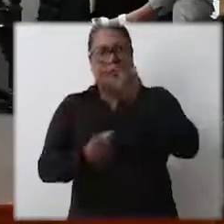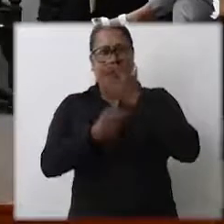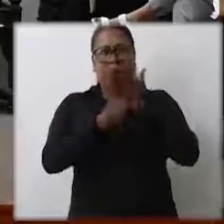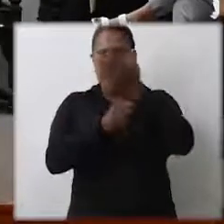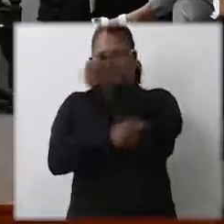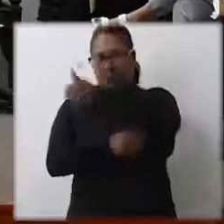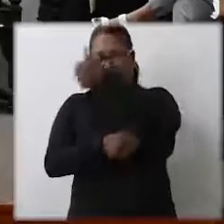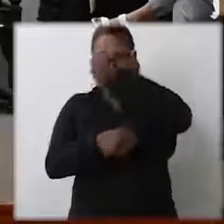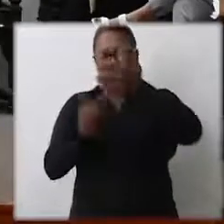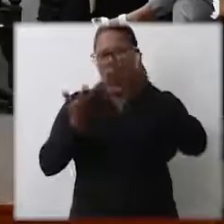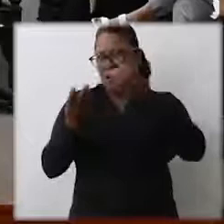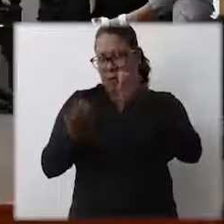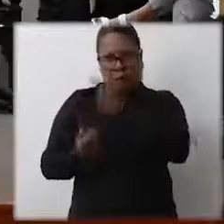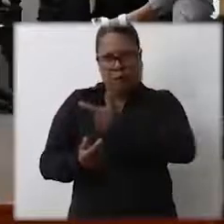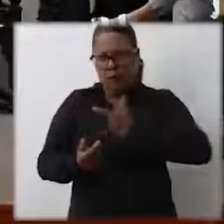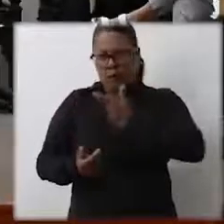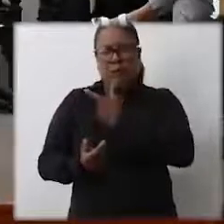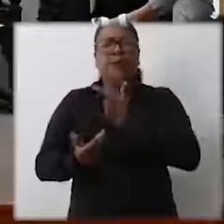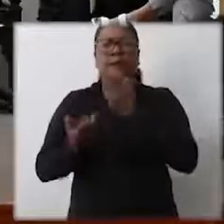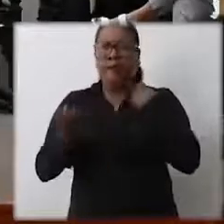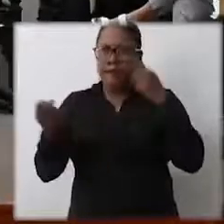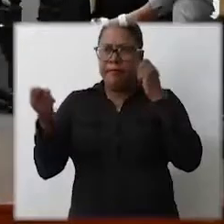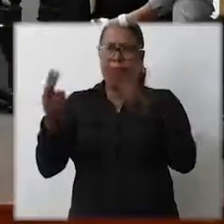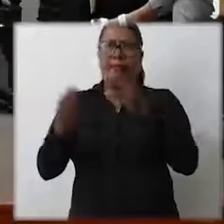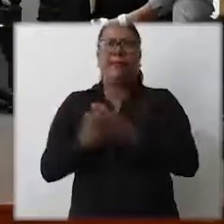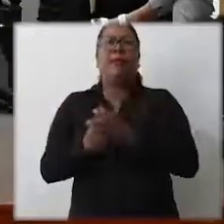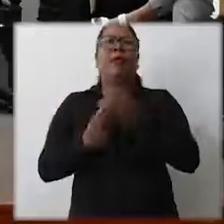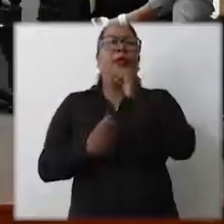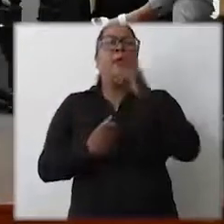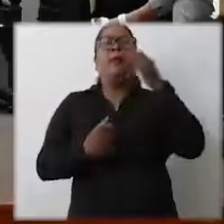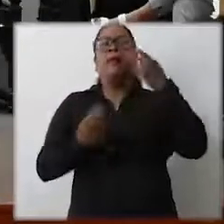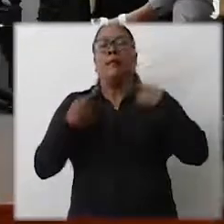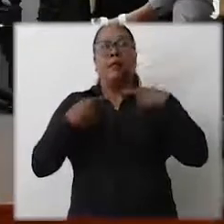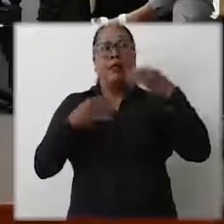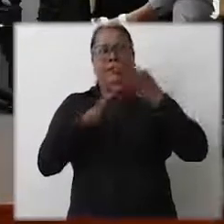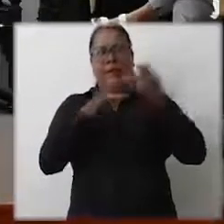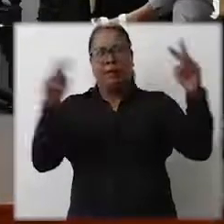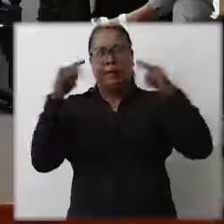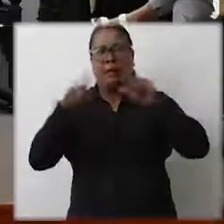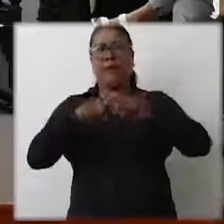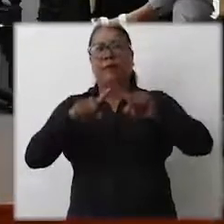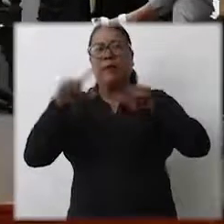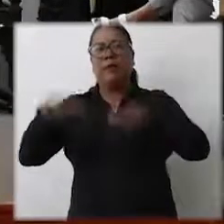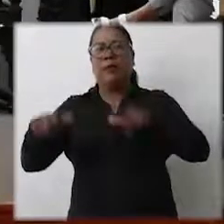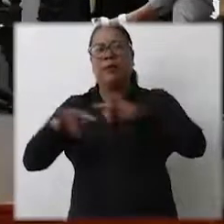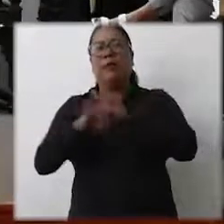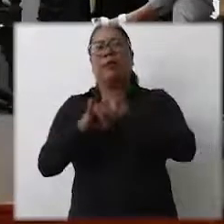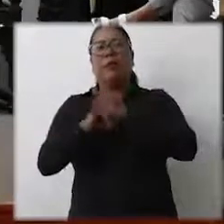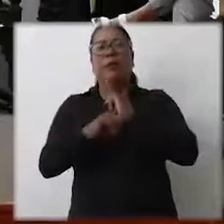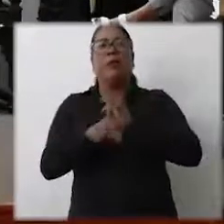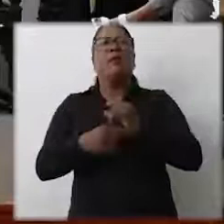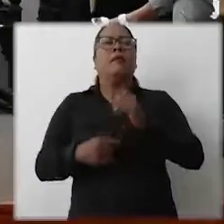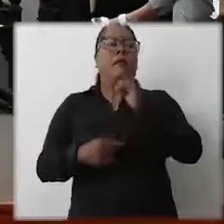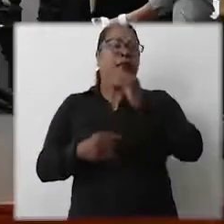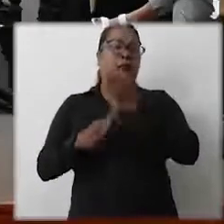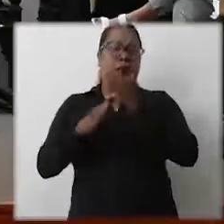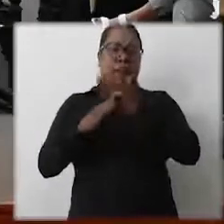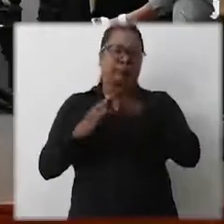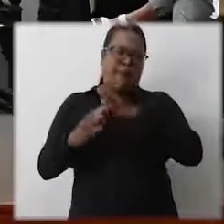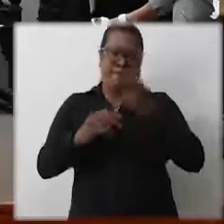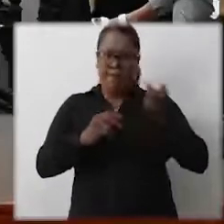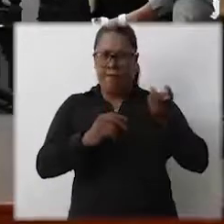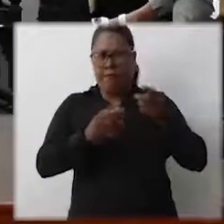normativos más importantes para nuestro municipio. En él se señalan los derechos y obligaciones de los habitantes y se establecen las